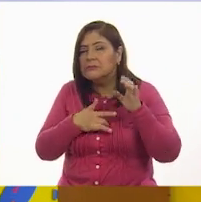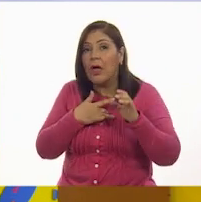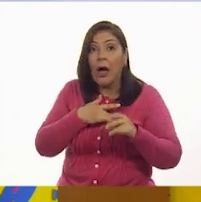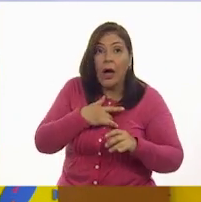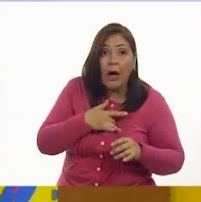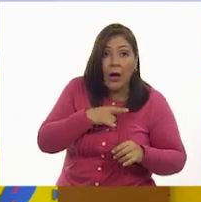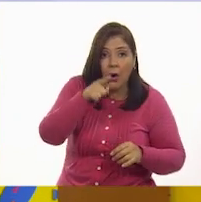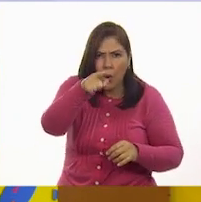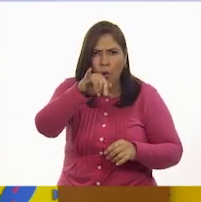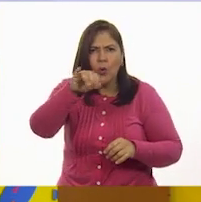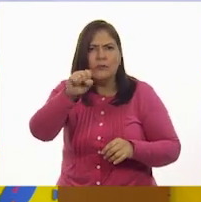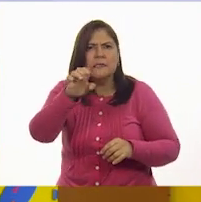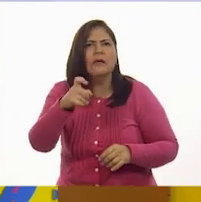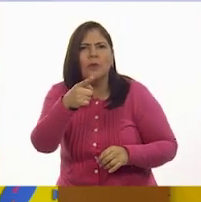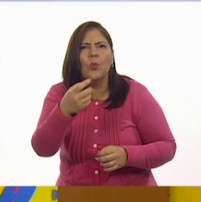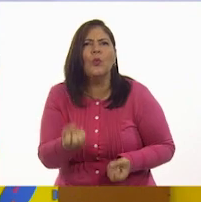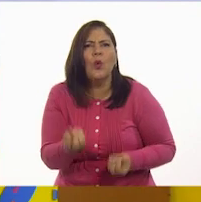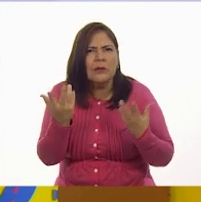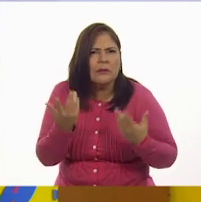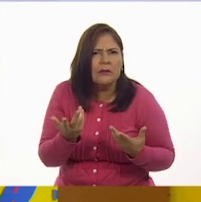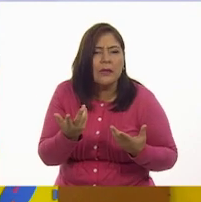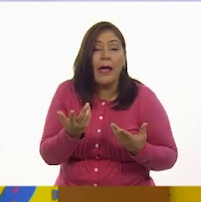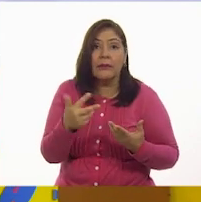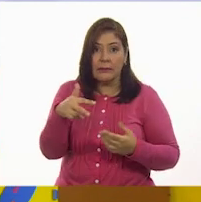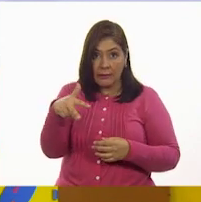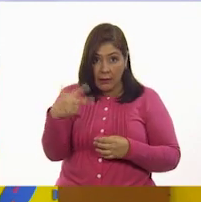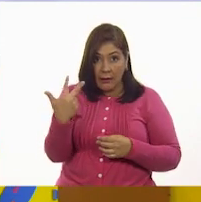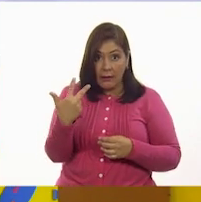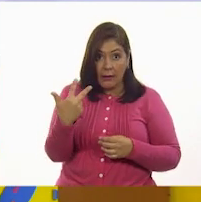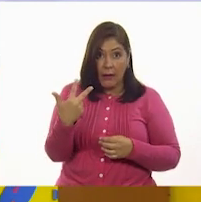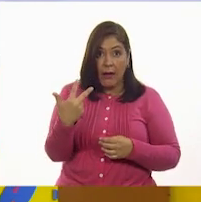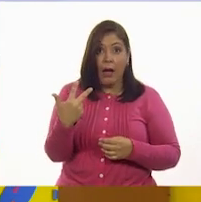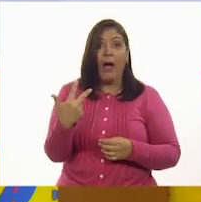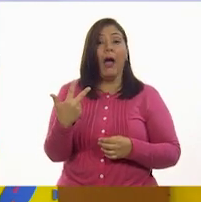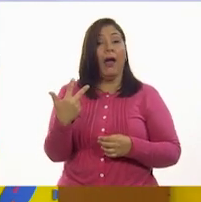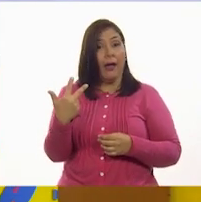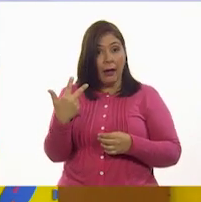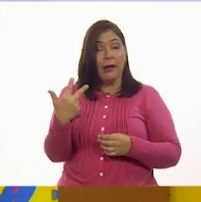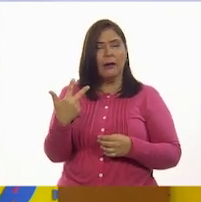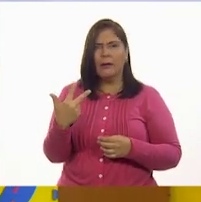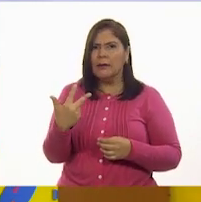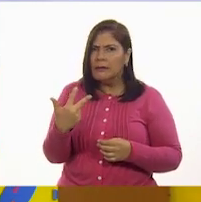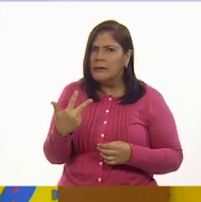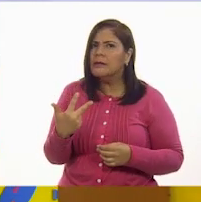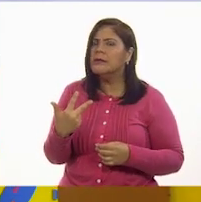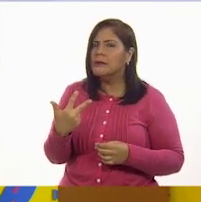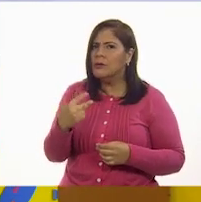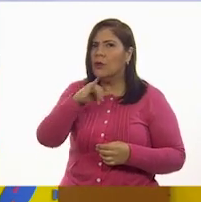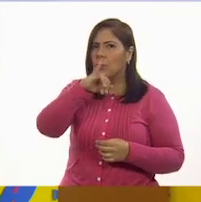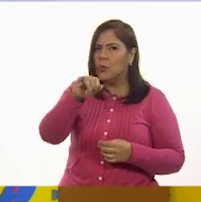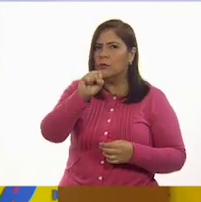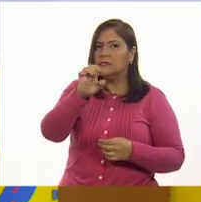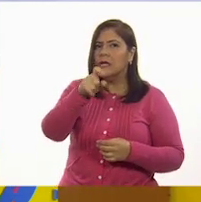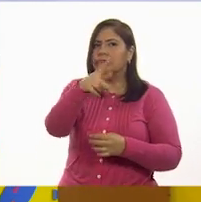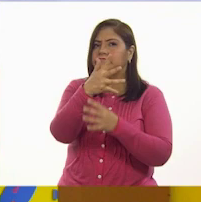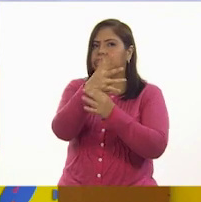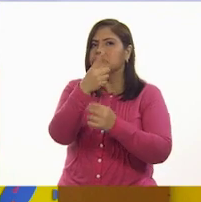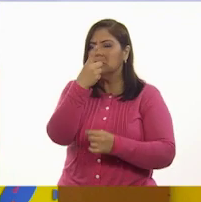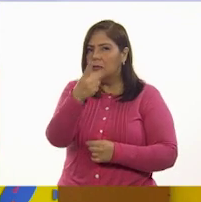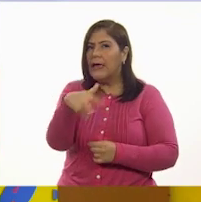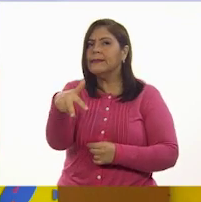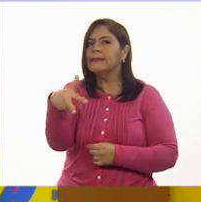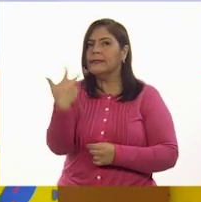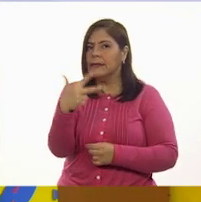José, ¿cuántas dices que son? ¿13? ¡Ah! Escucho que José nos dijo que son 13